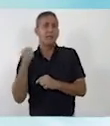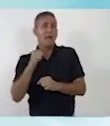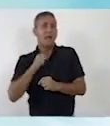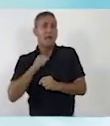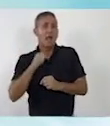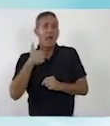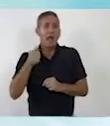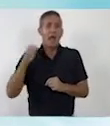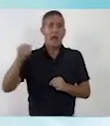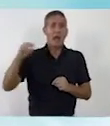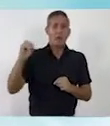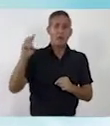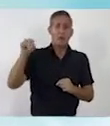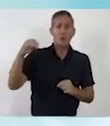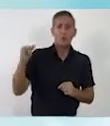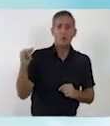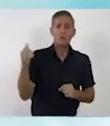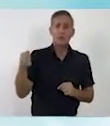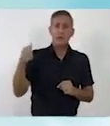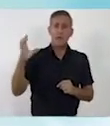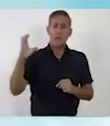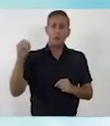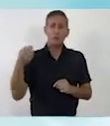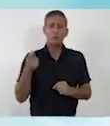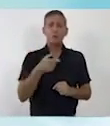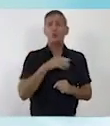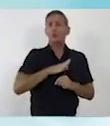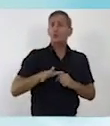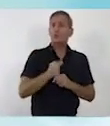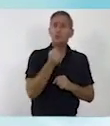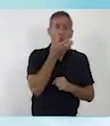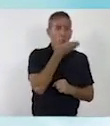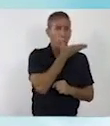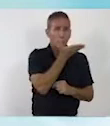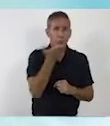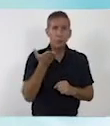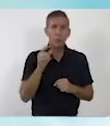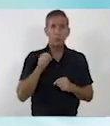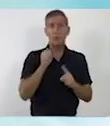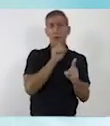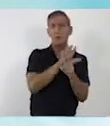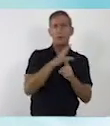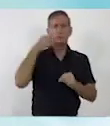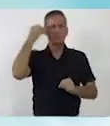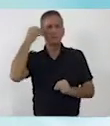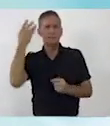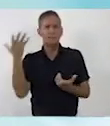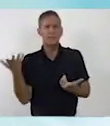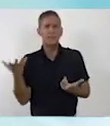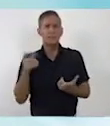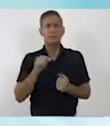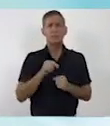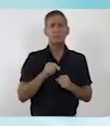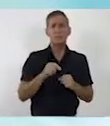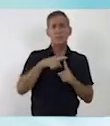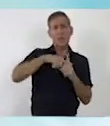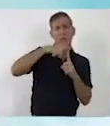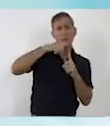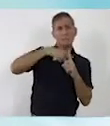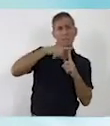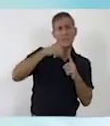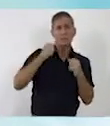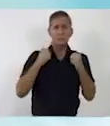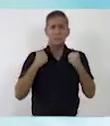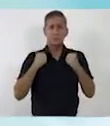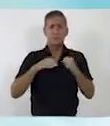Es un sistema homogéneo, todo el mundo está al estado gas y vamos a partir del análisis de que a temperatura y